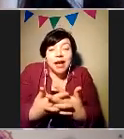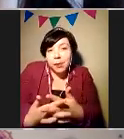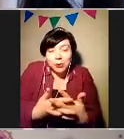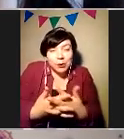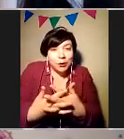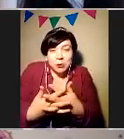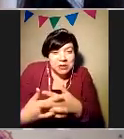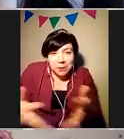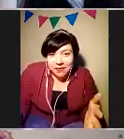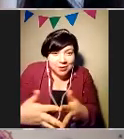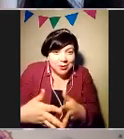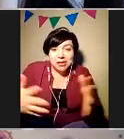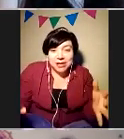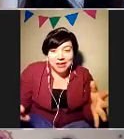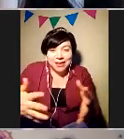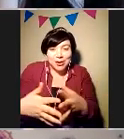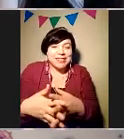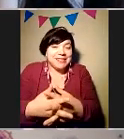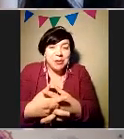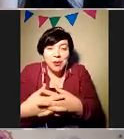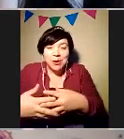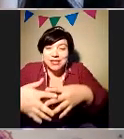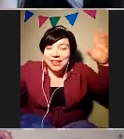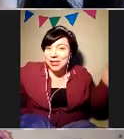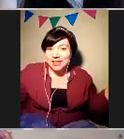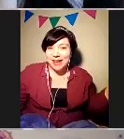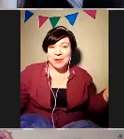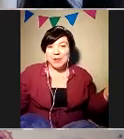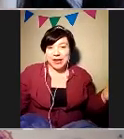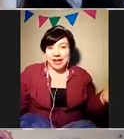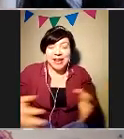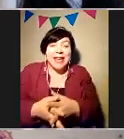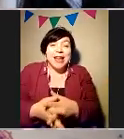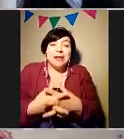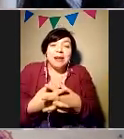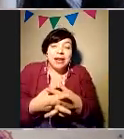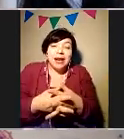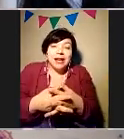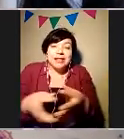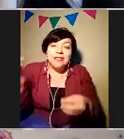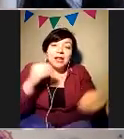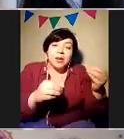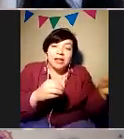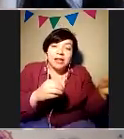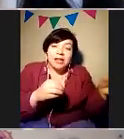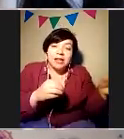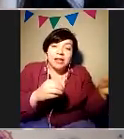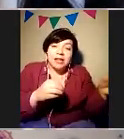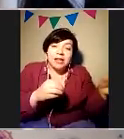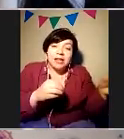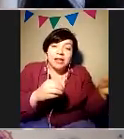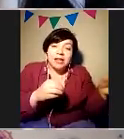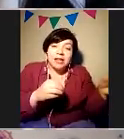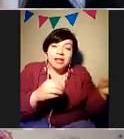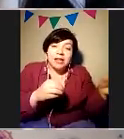Pero con siete prendas, claro. No necesitamos un closet de 200 poleras. El tema es que sea